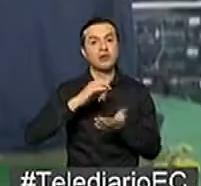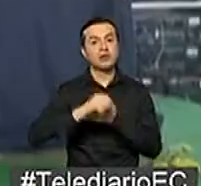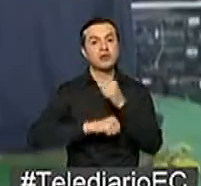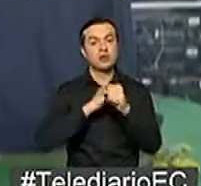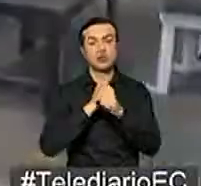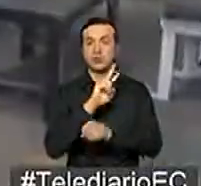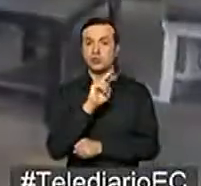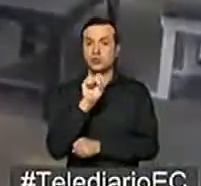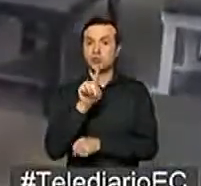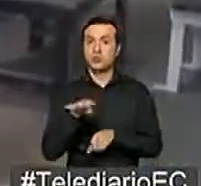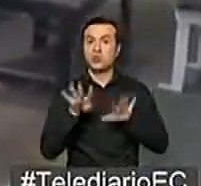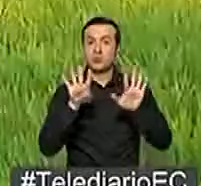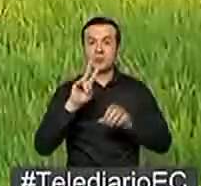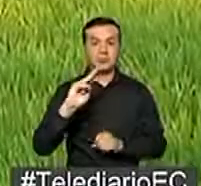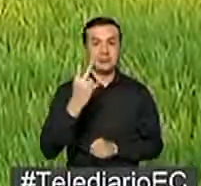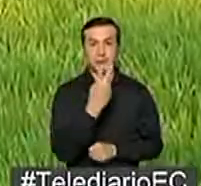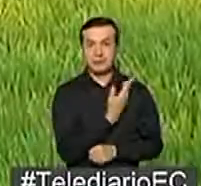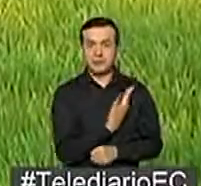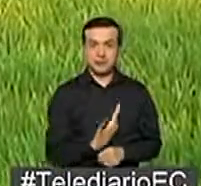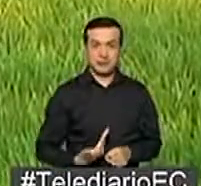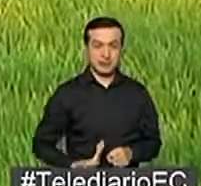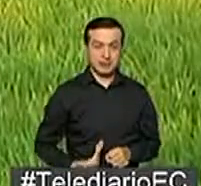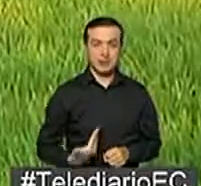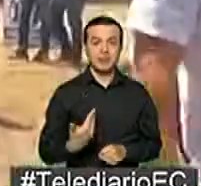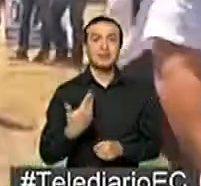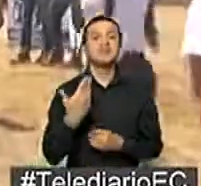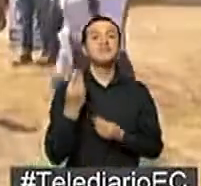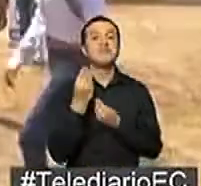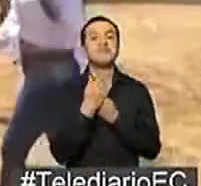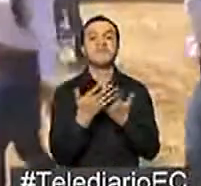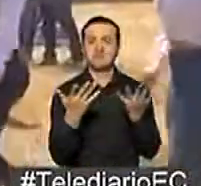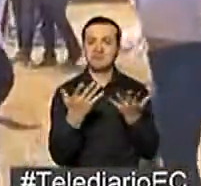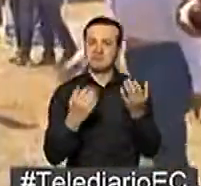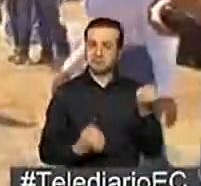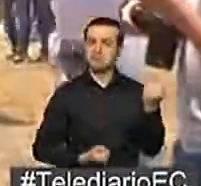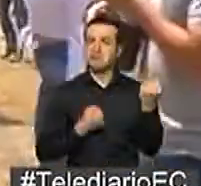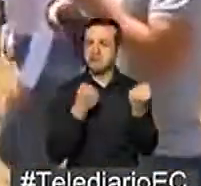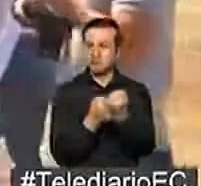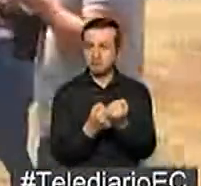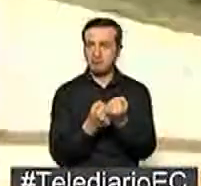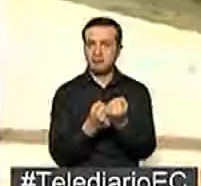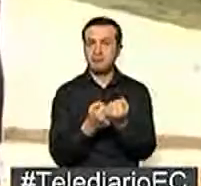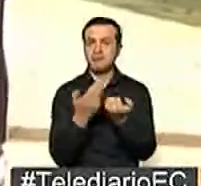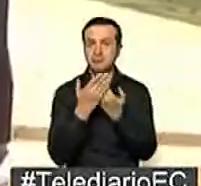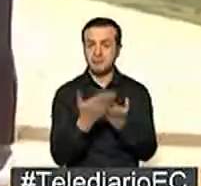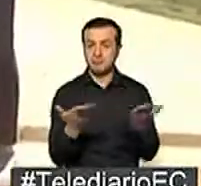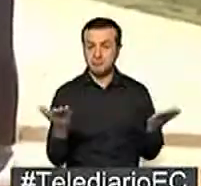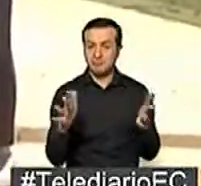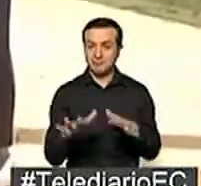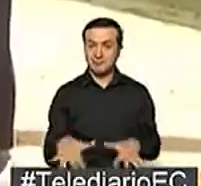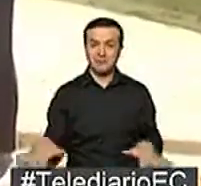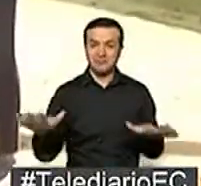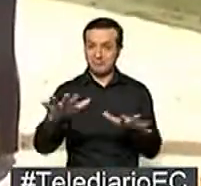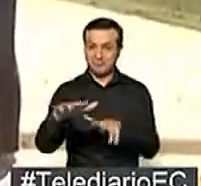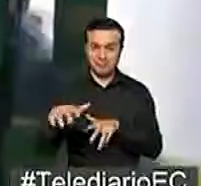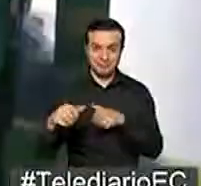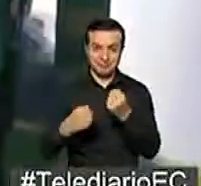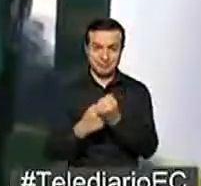2019. El vicepresidente Otto Sonnenholzner comprometió la ayuda del gobierno a los productores de este